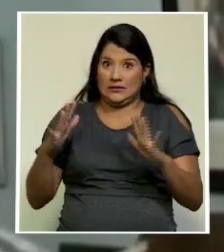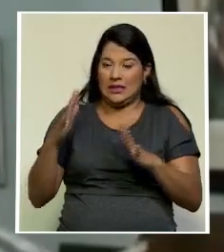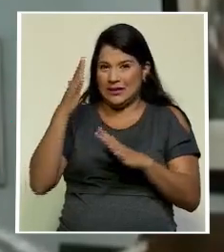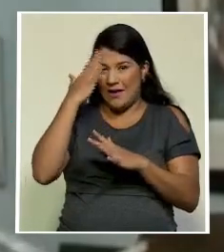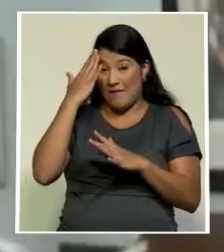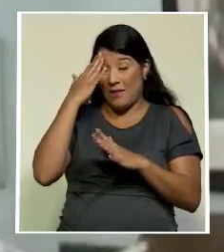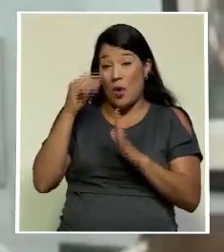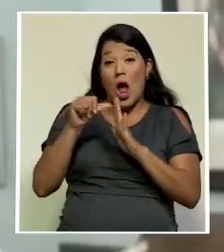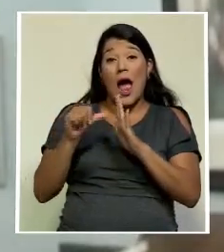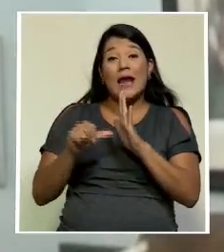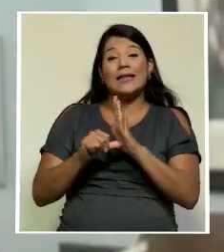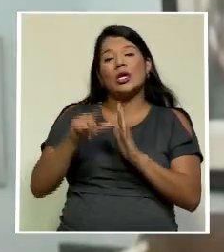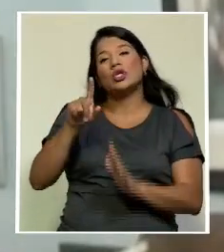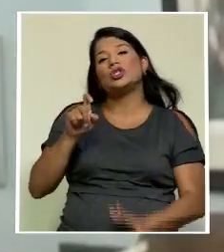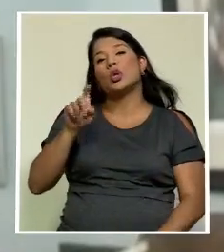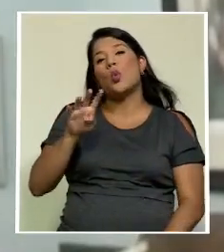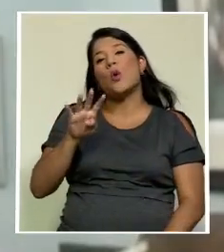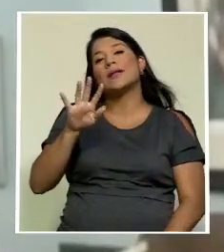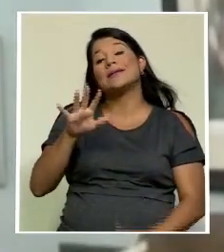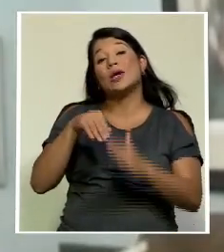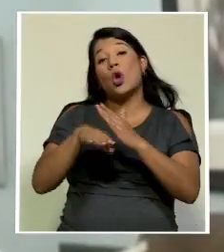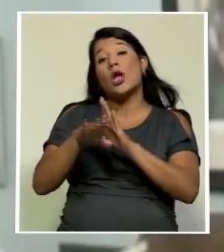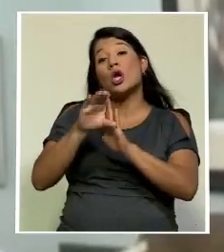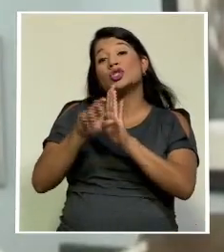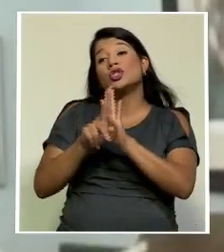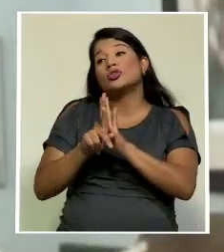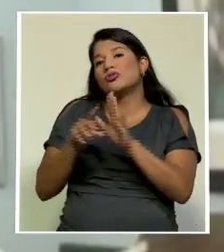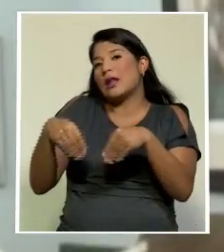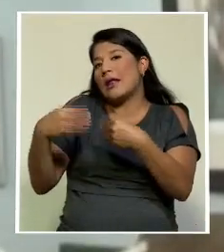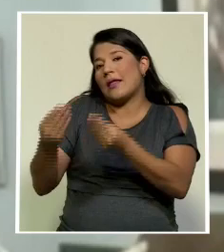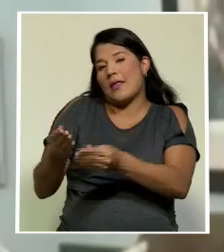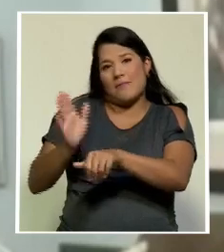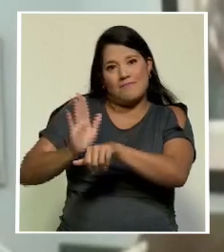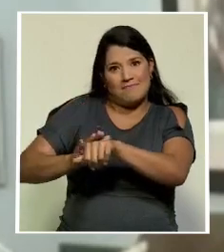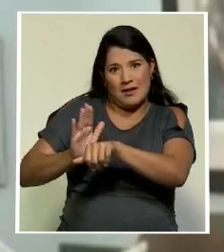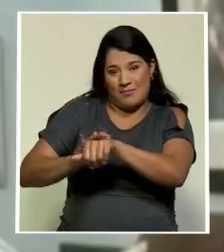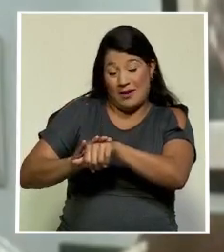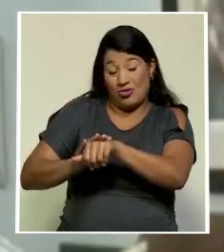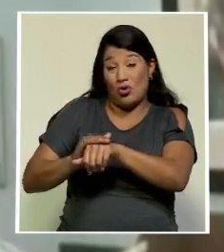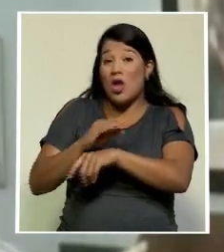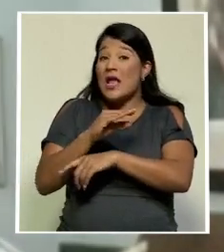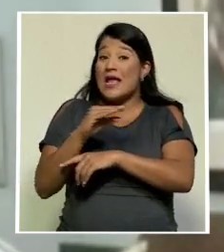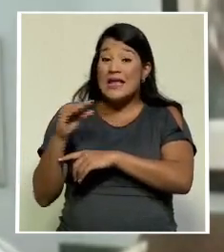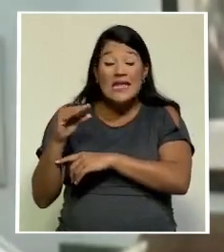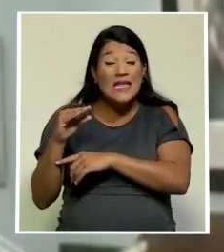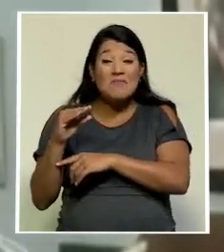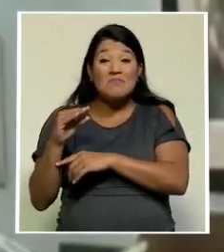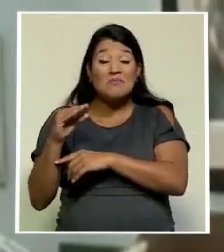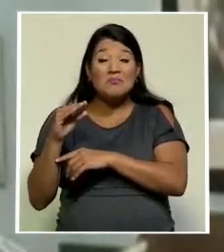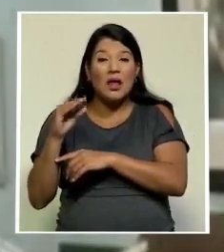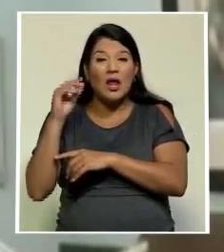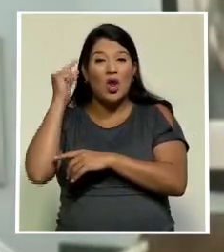artículo 145 de la Constitución, y lo devolverá con las objeciones